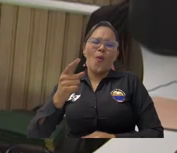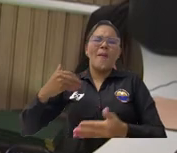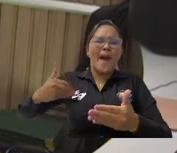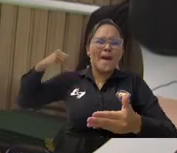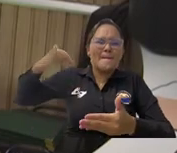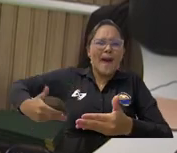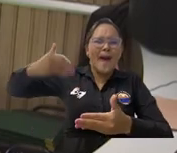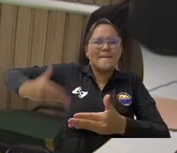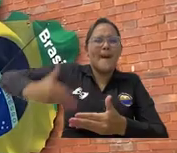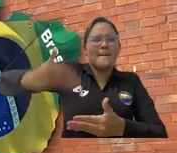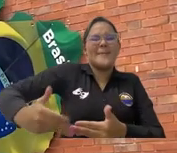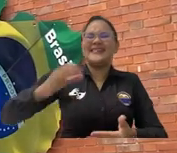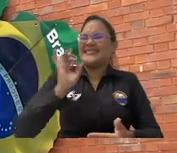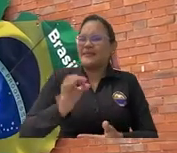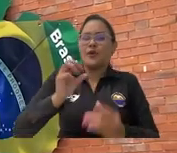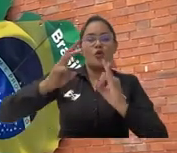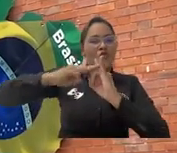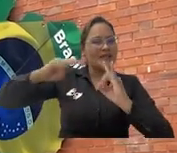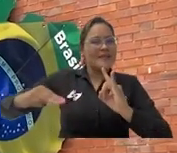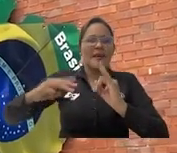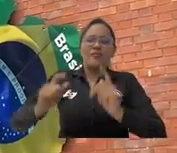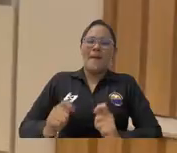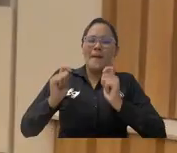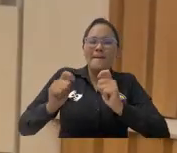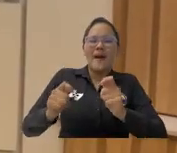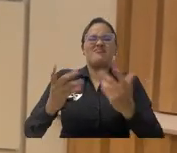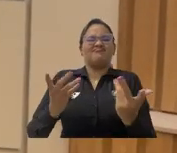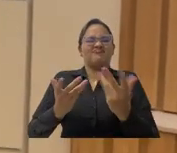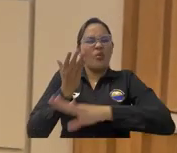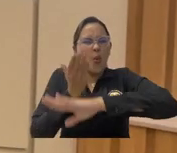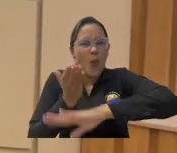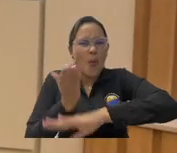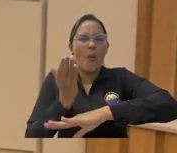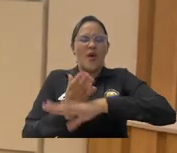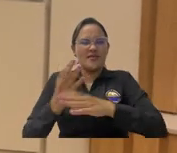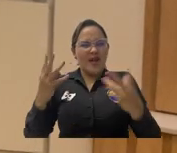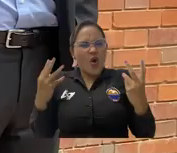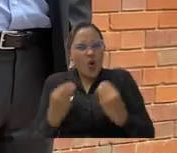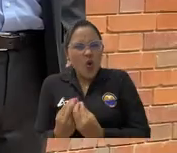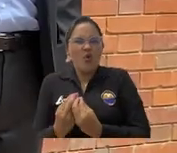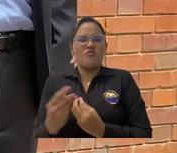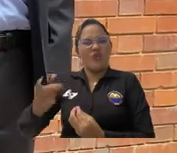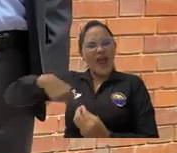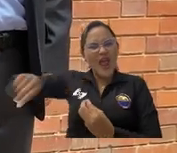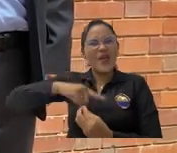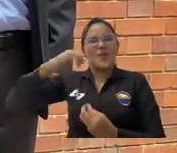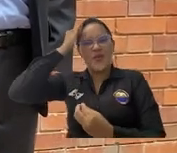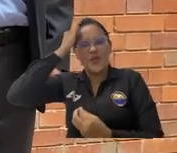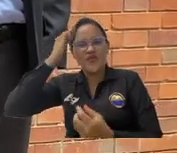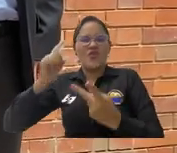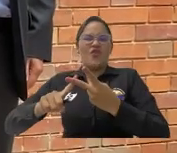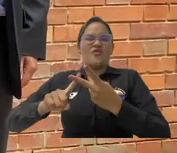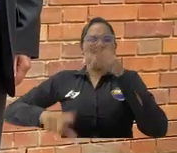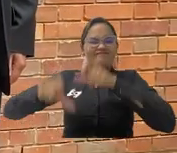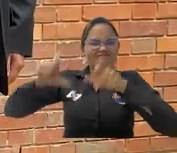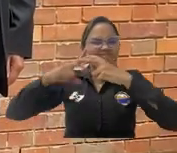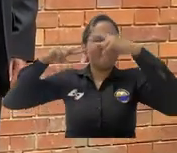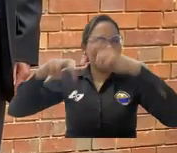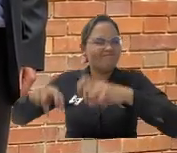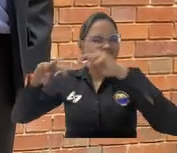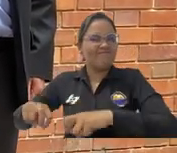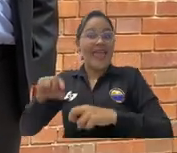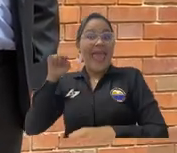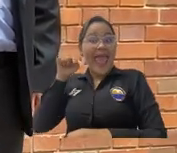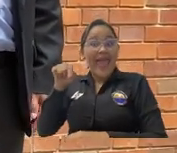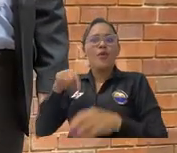resultado del aporte que desde hace varios años viene realizando Unimagdalena en el Parlamento Andino, con equipos técnicos integrados por